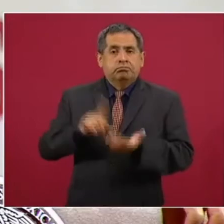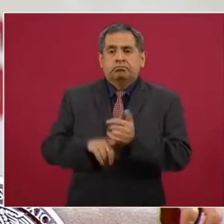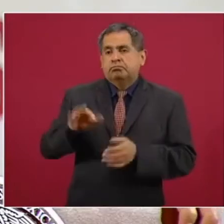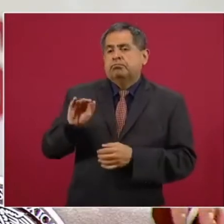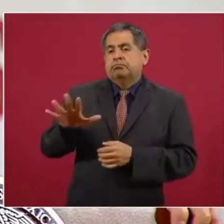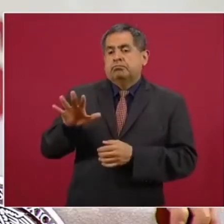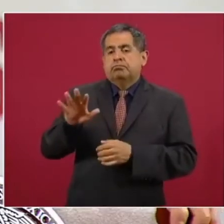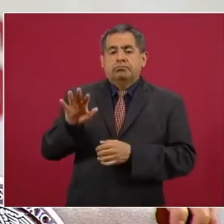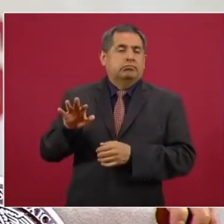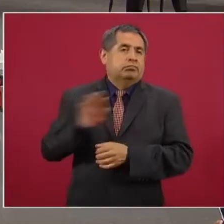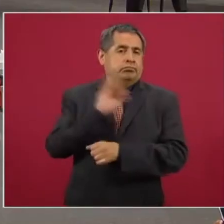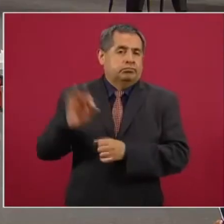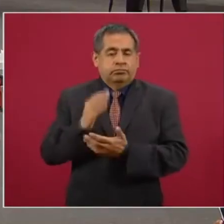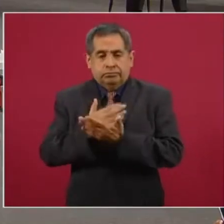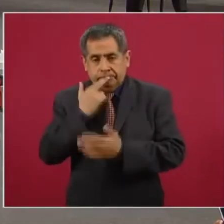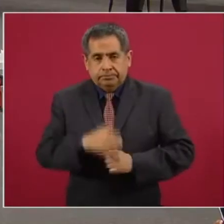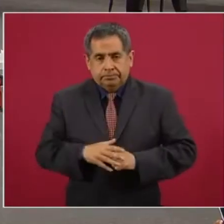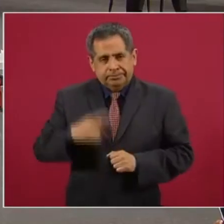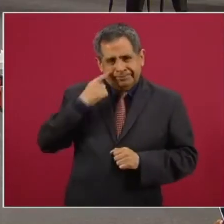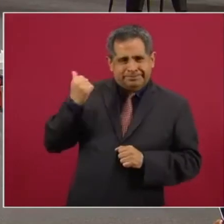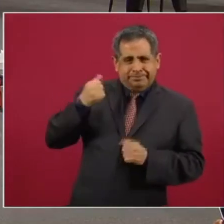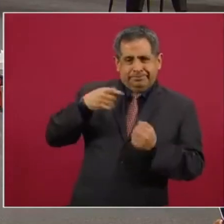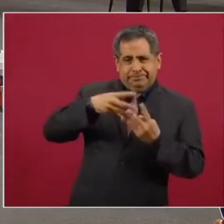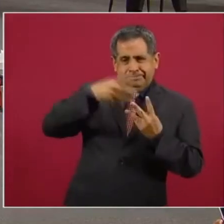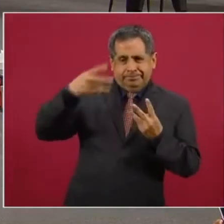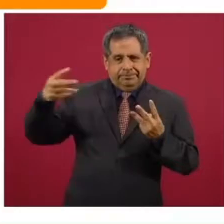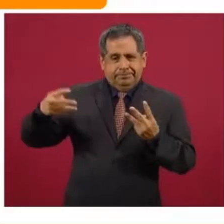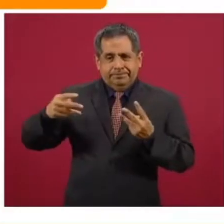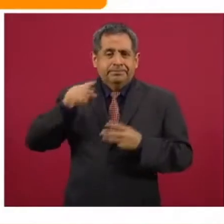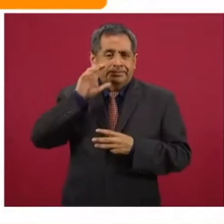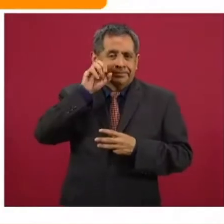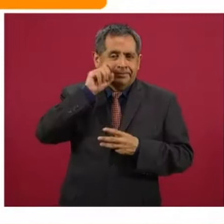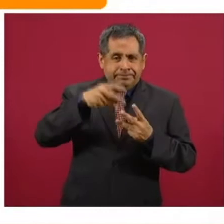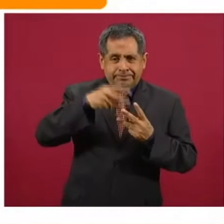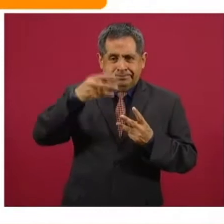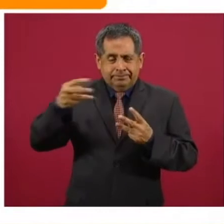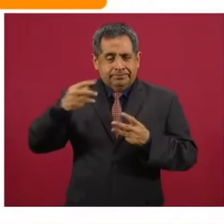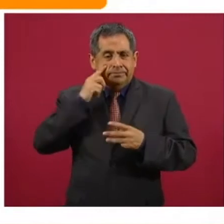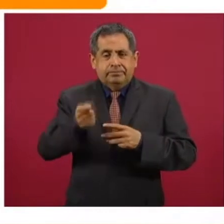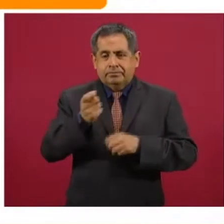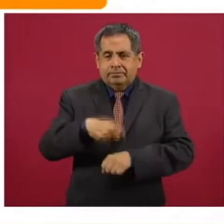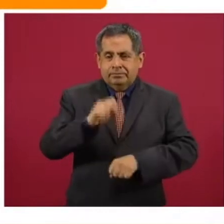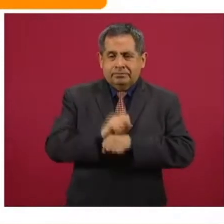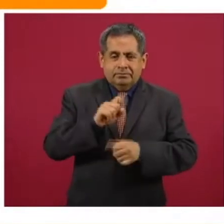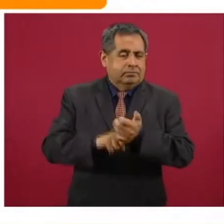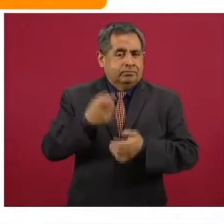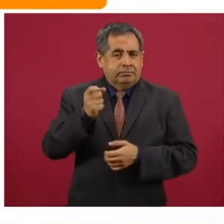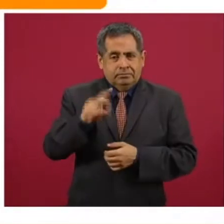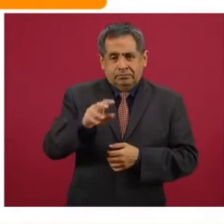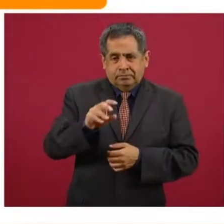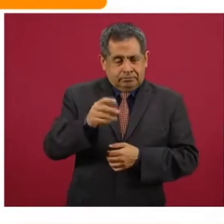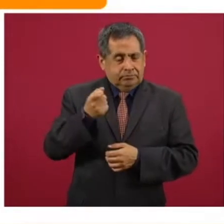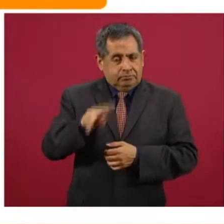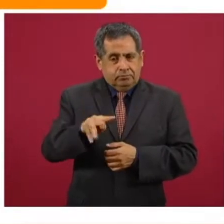año. Y esto lo podemos ver en la línea naranja que se ve en la gráfica, que llegó a un punto máximo justo en la semana 29